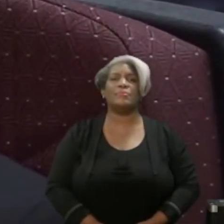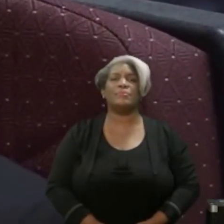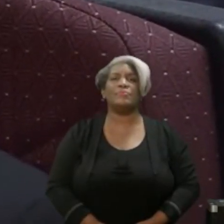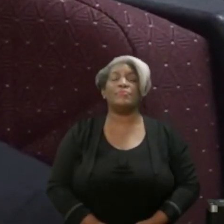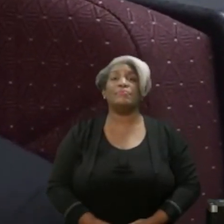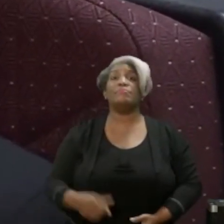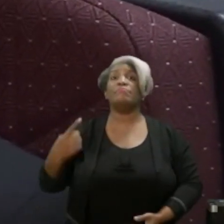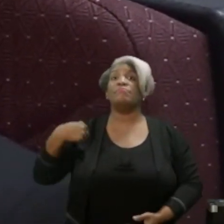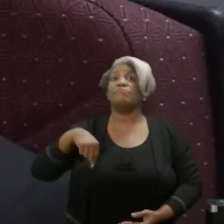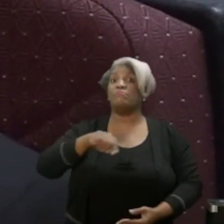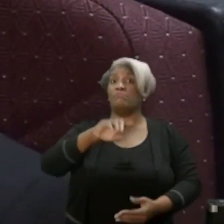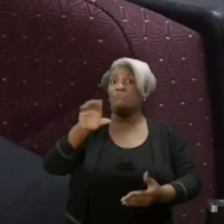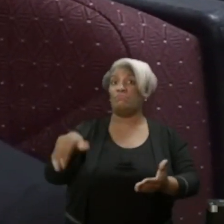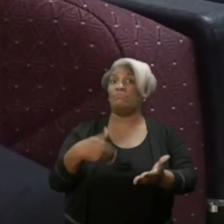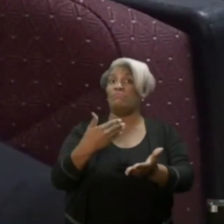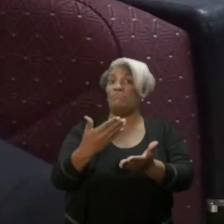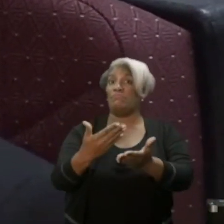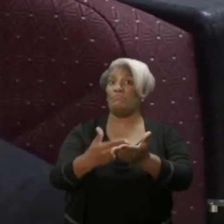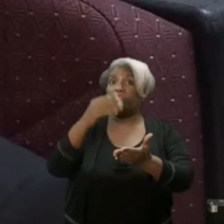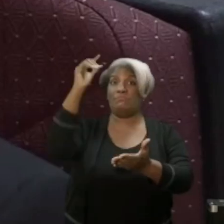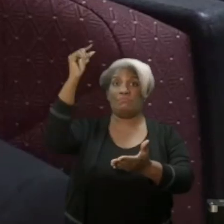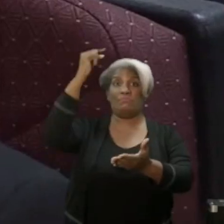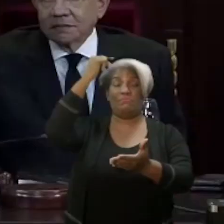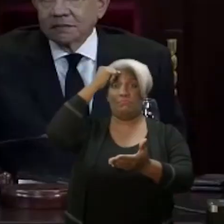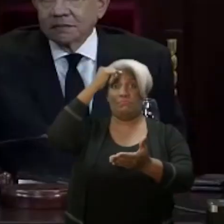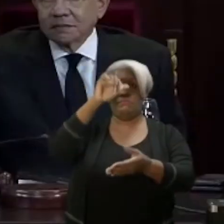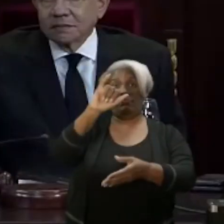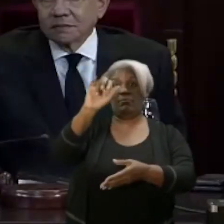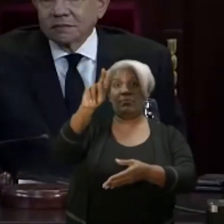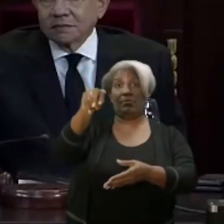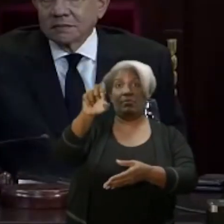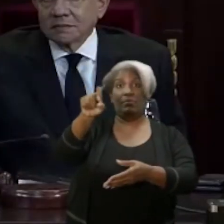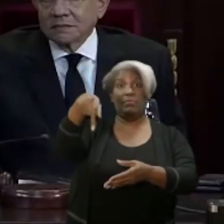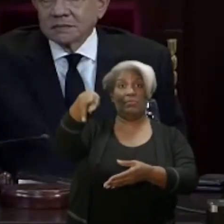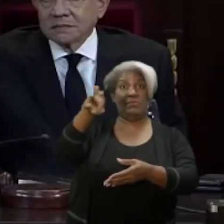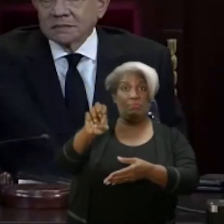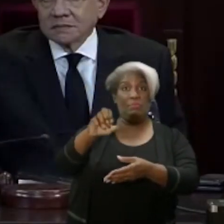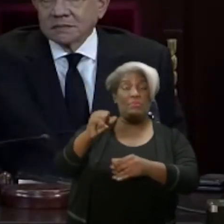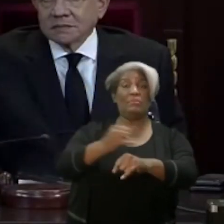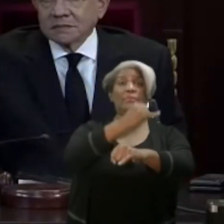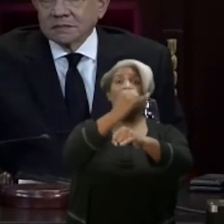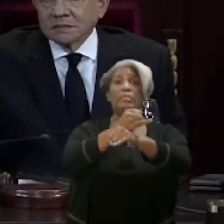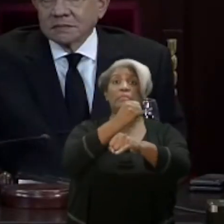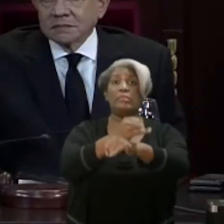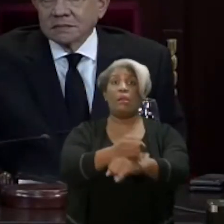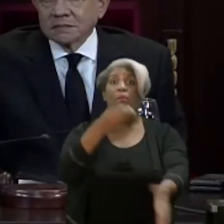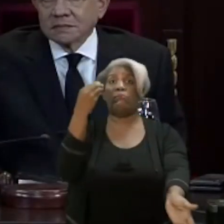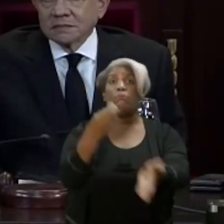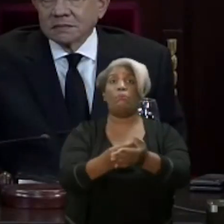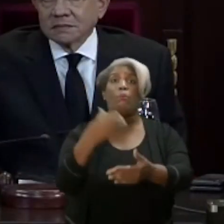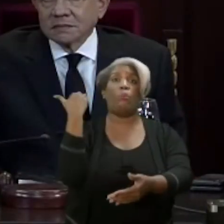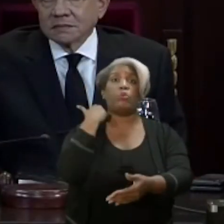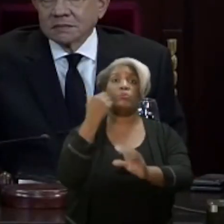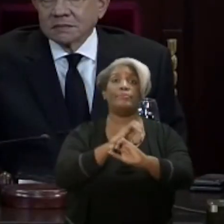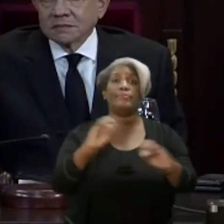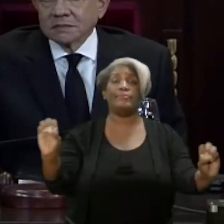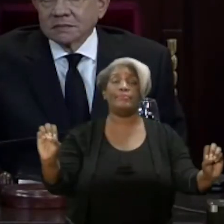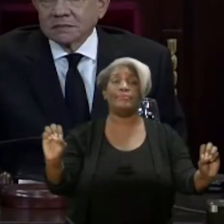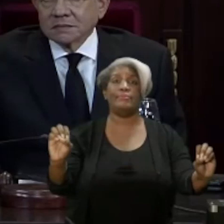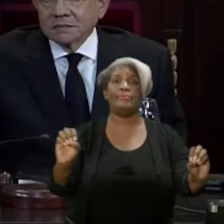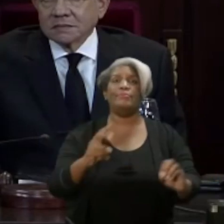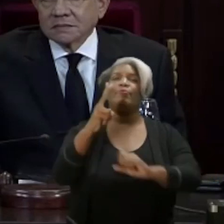Cuando llegamos al gobierno, el INESPRE era una institución quebrada e inoperante. En estos